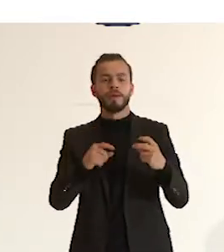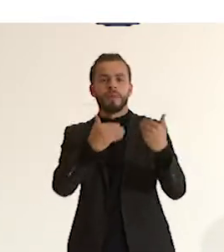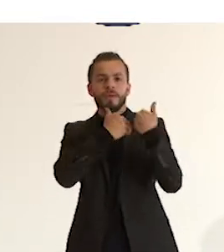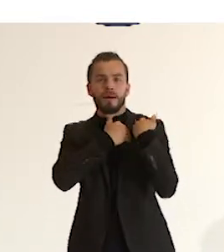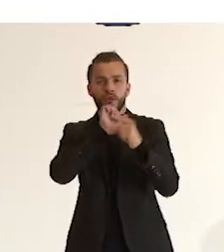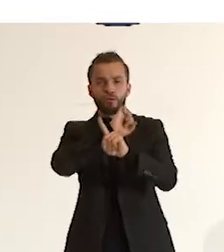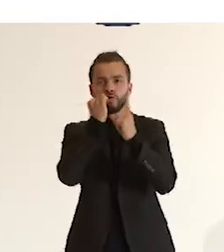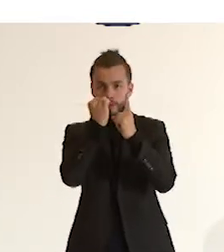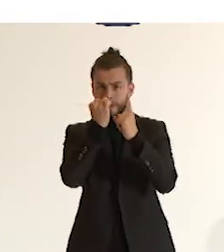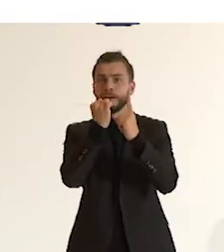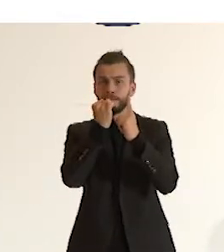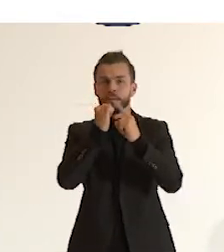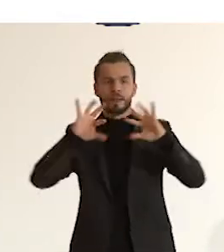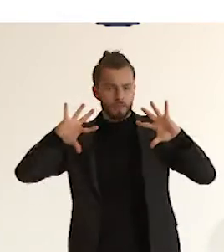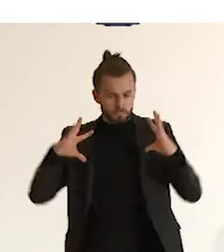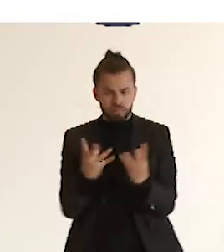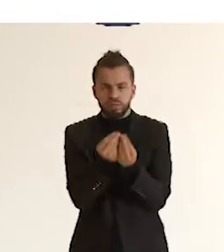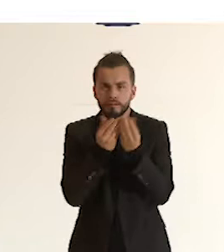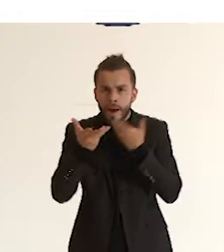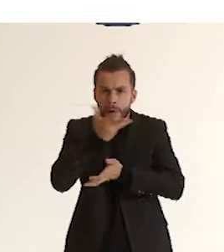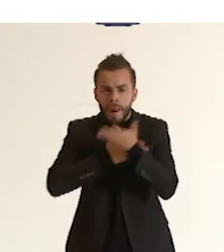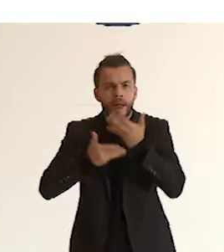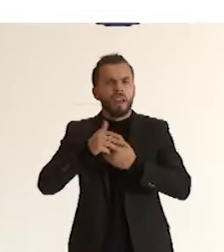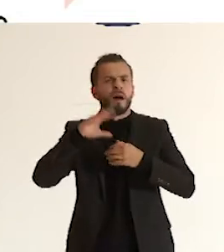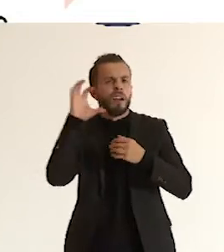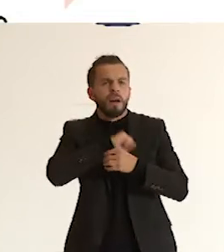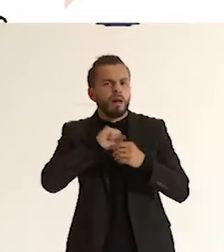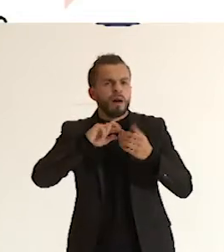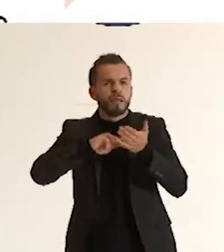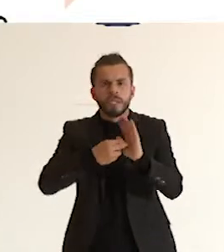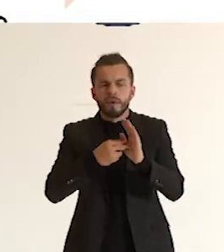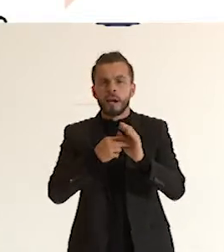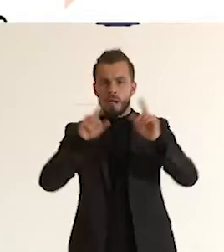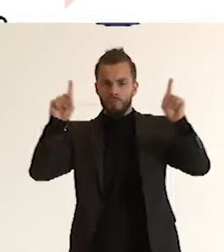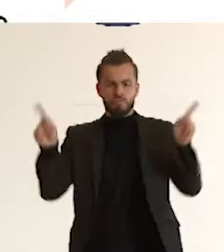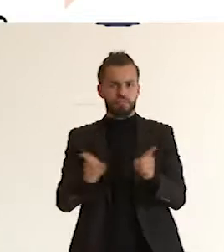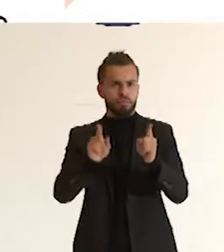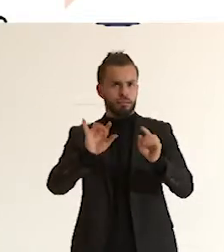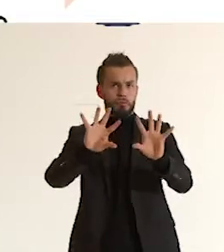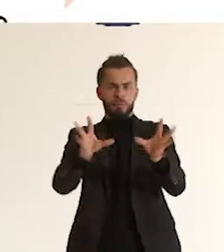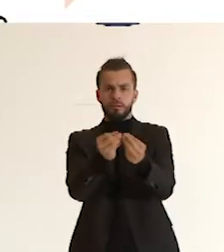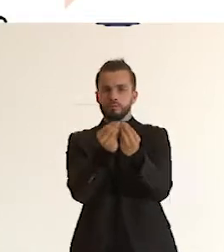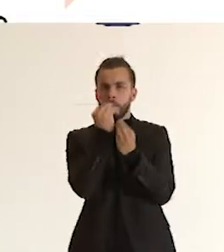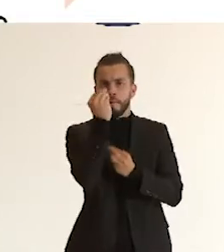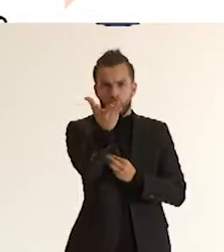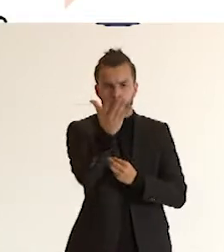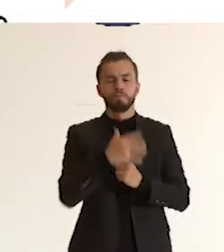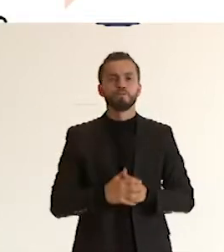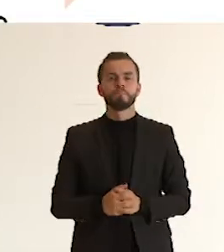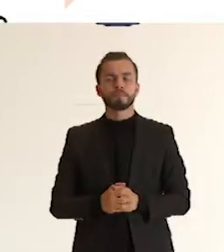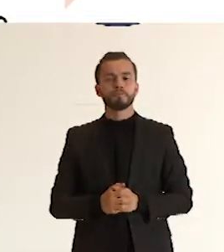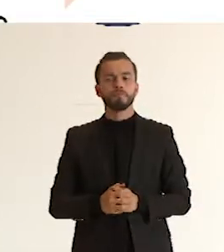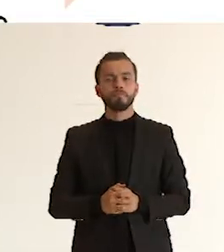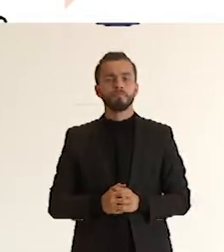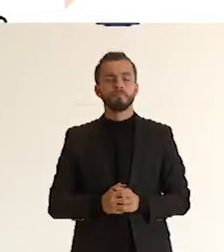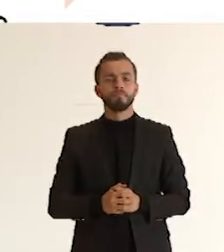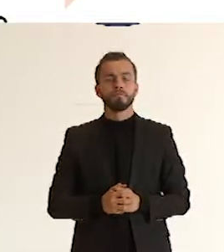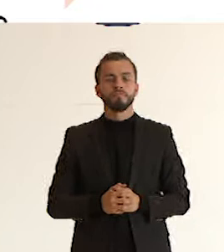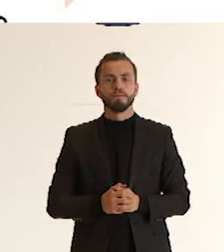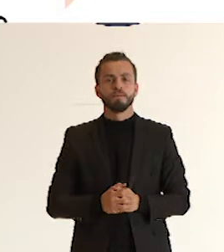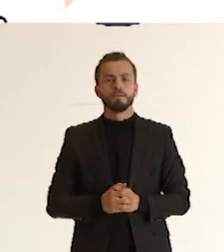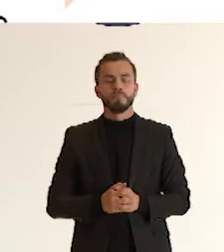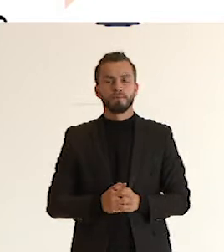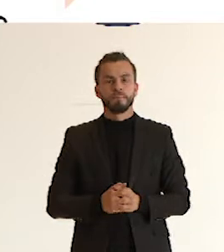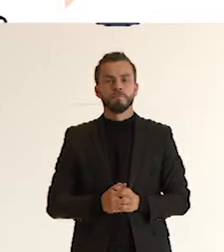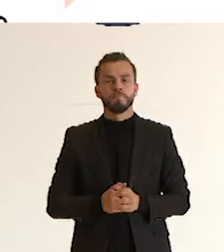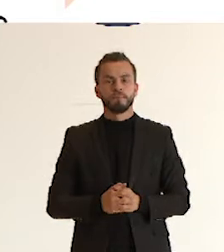quiero mostrarles eso qué significa en términos de la conceptualización que hemos hecho lo primero que lo primero